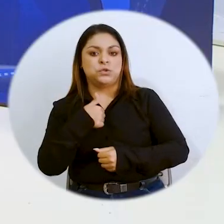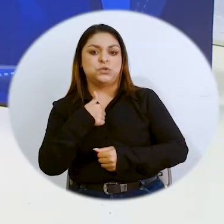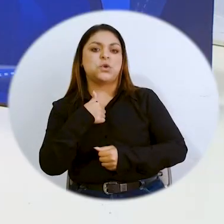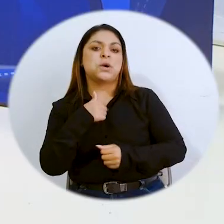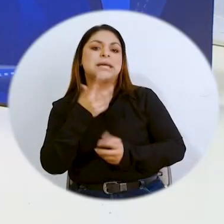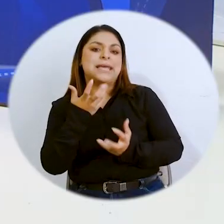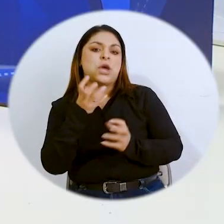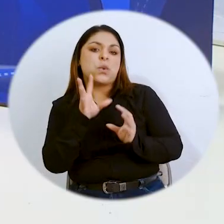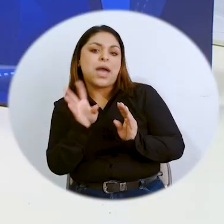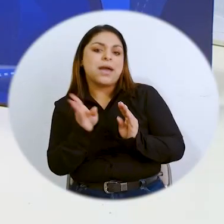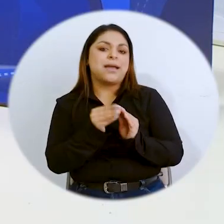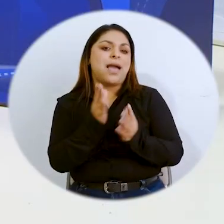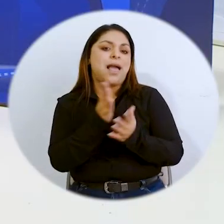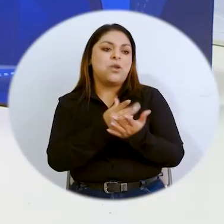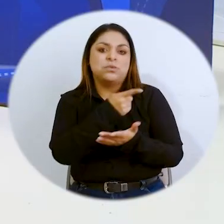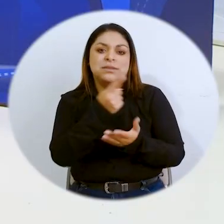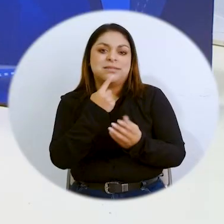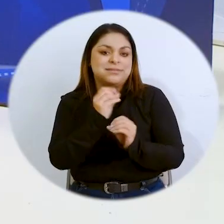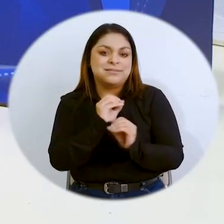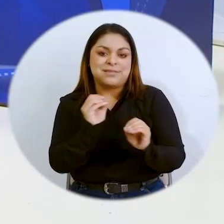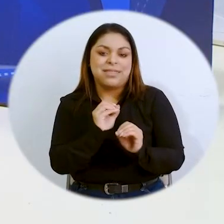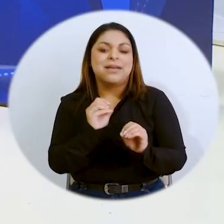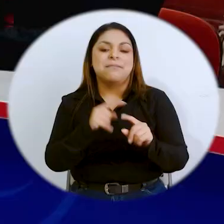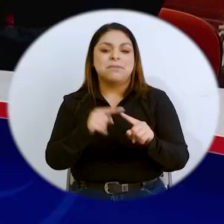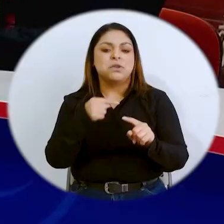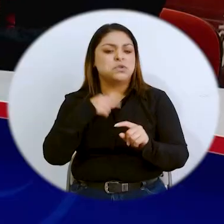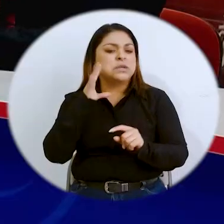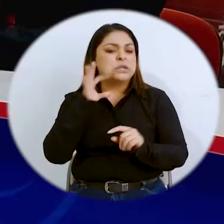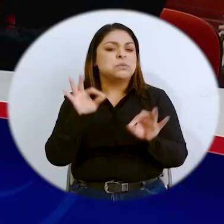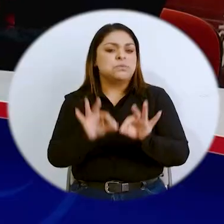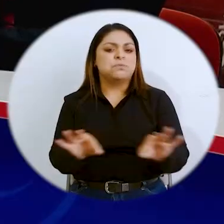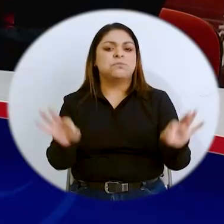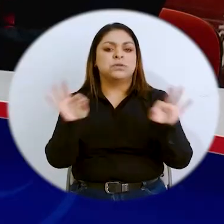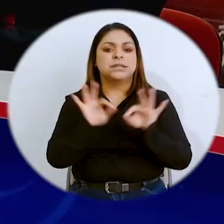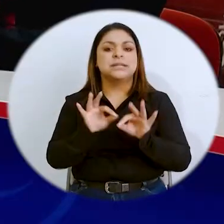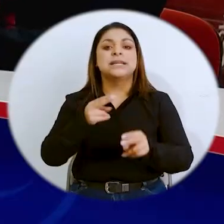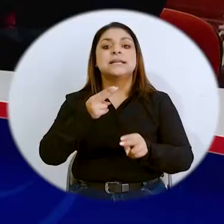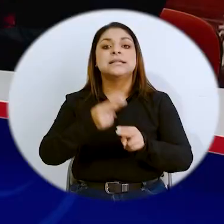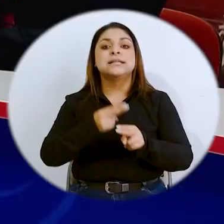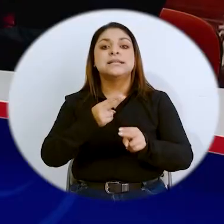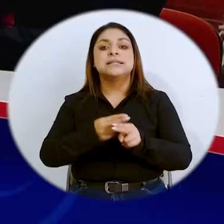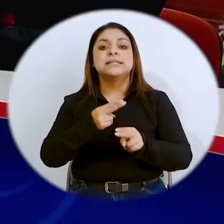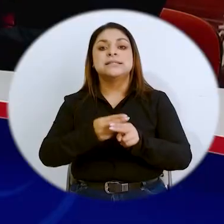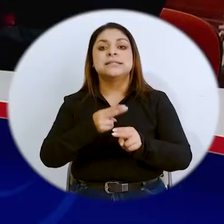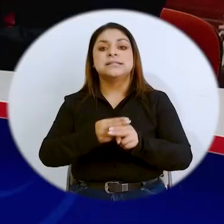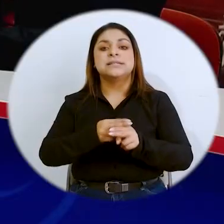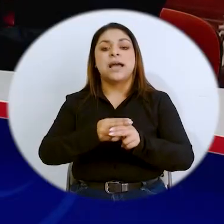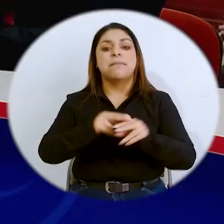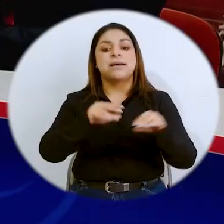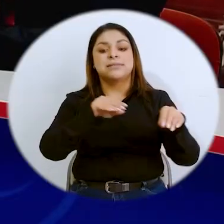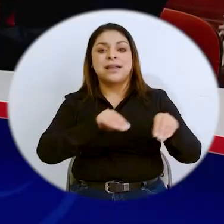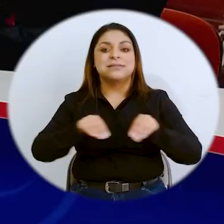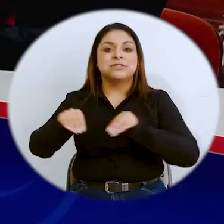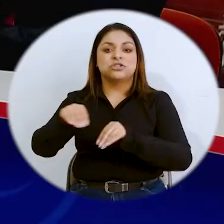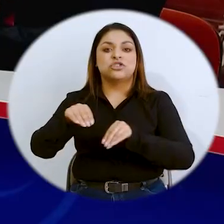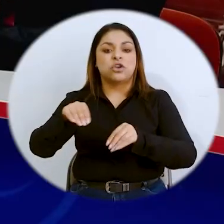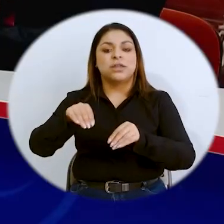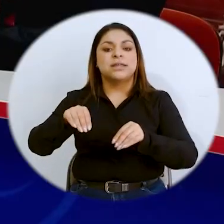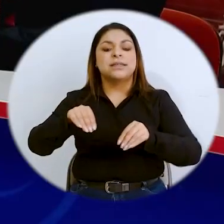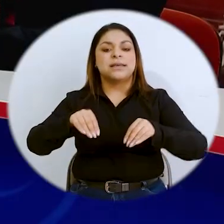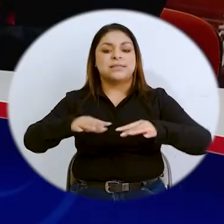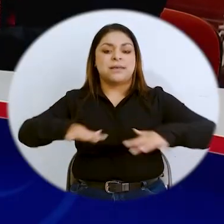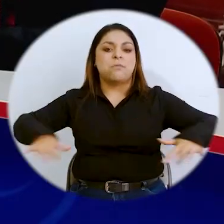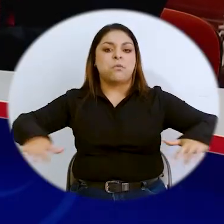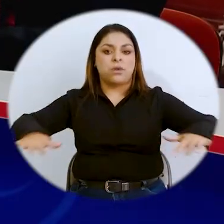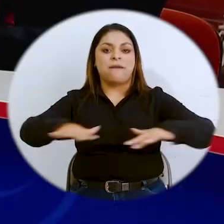permiten, a mí voy a meter uno que nos ha mencionado que me parece que es muy importante y tiene que ver con el tema de la transición demográfica que está viviendo Costa